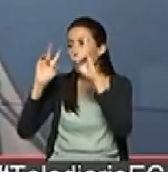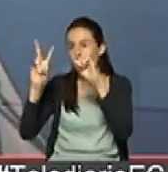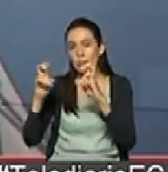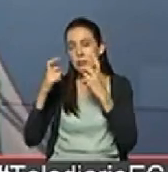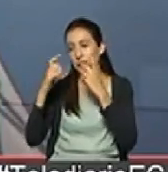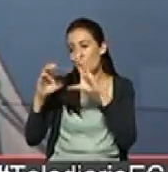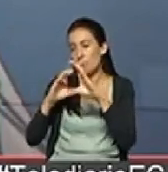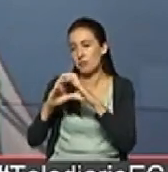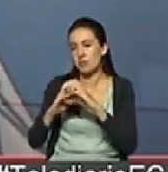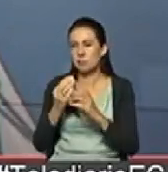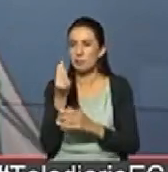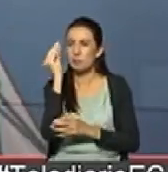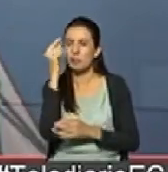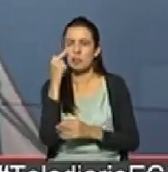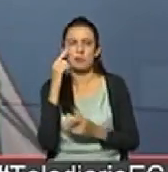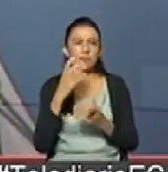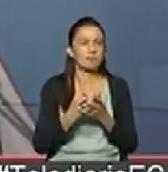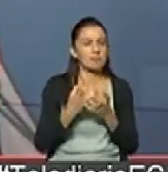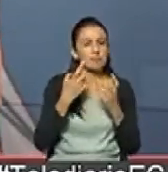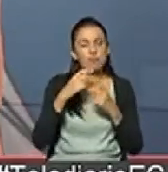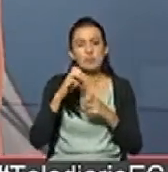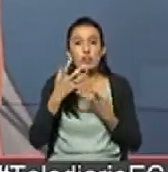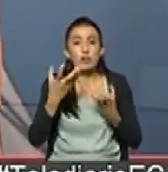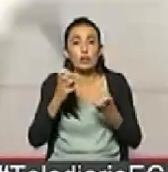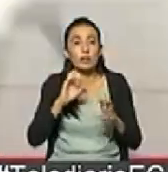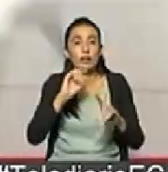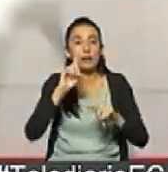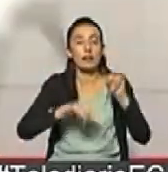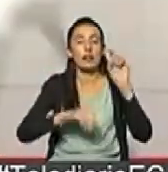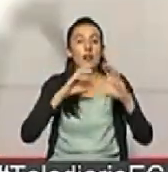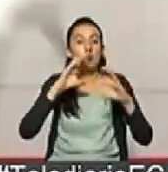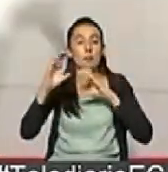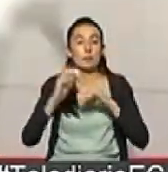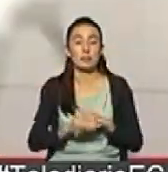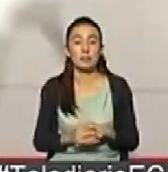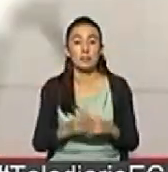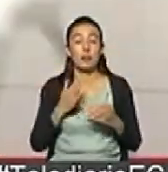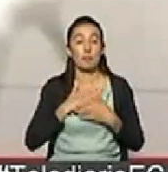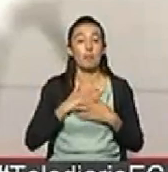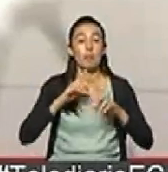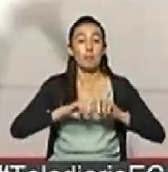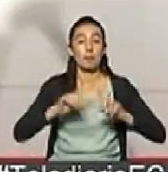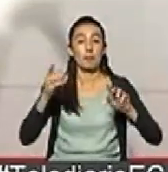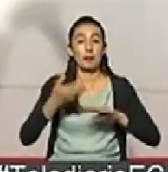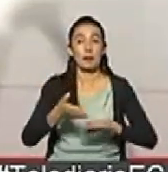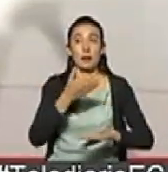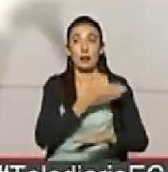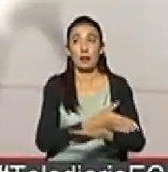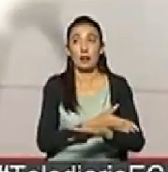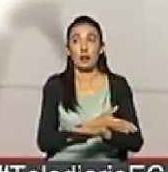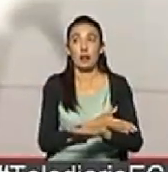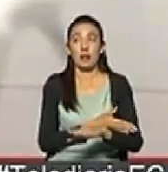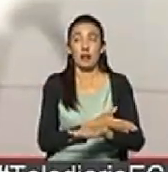frente, son bastante evasivos. ¿Qué hacer entonces? Me funcionó en alguna institución educativa cuando tuve el honor de